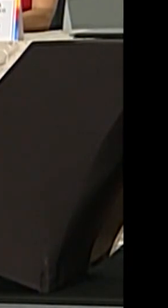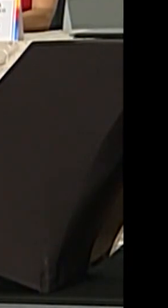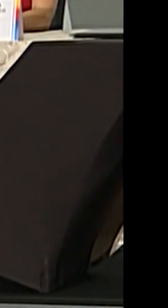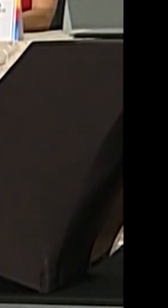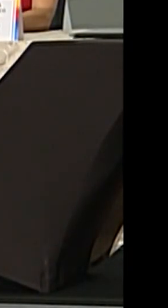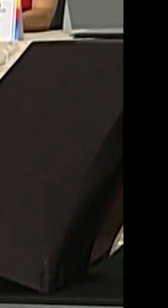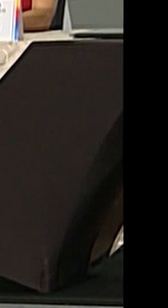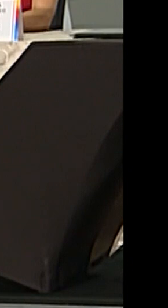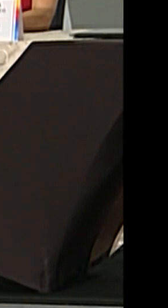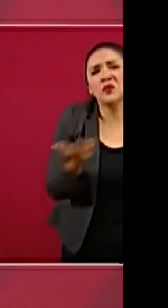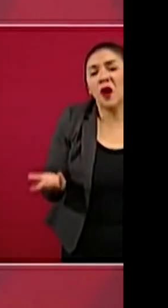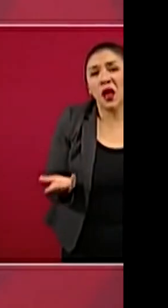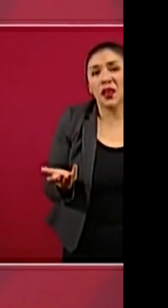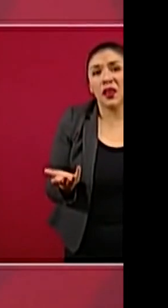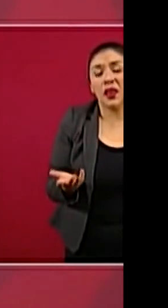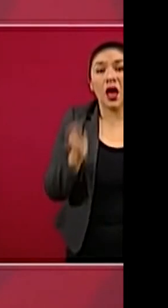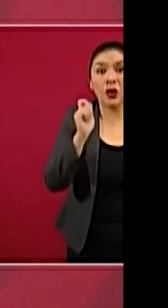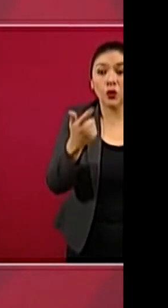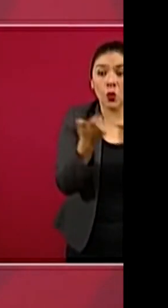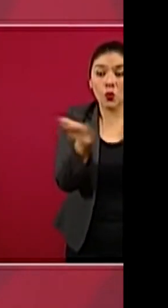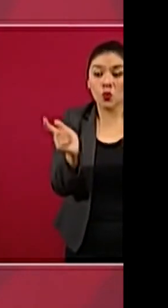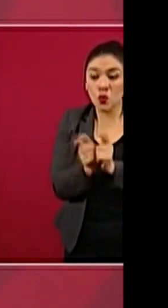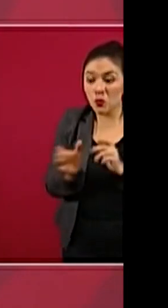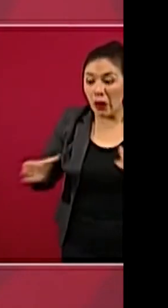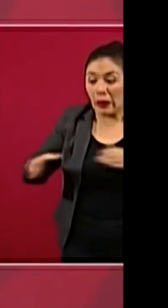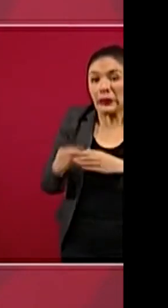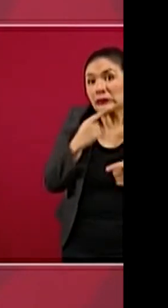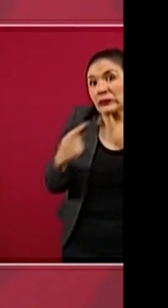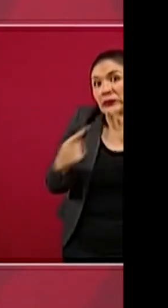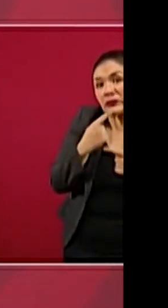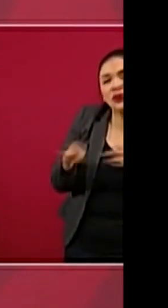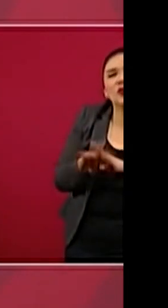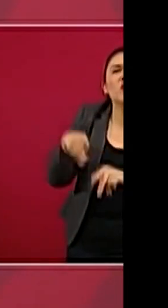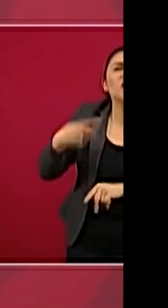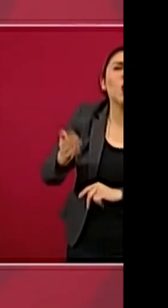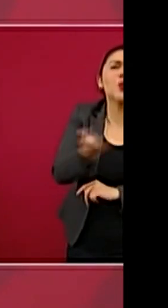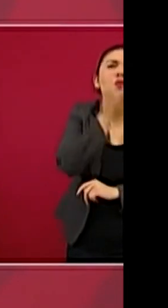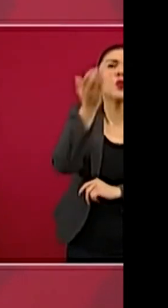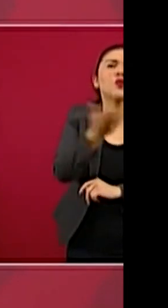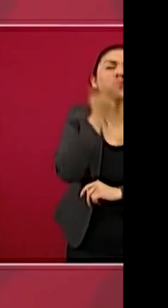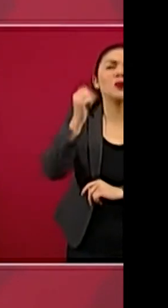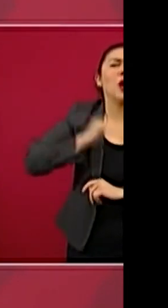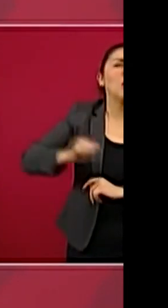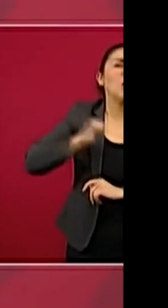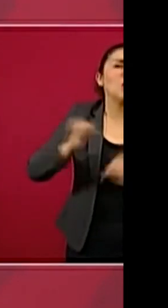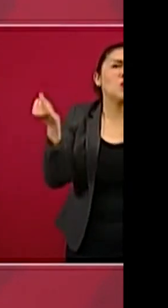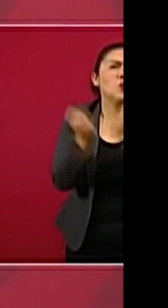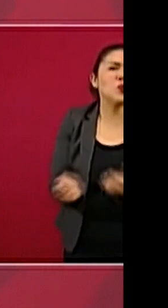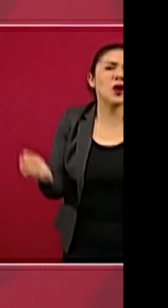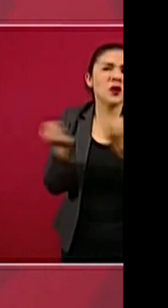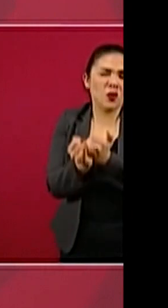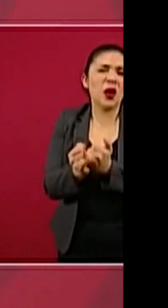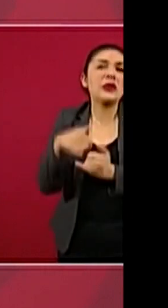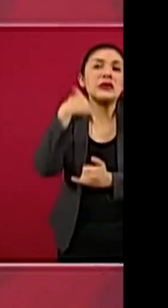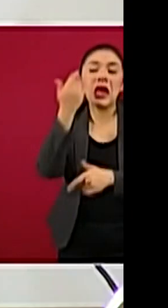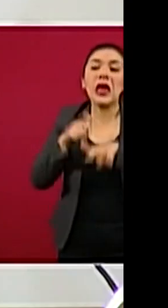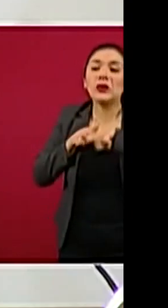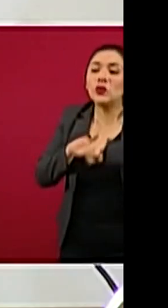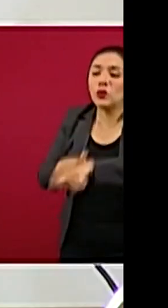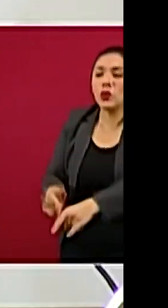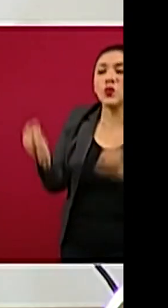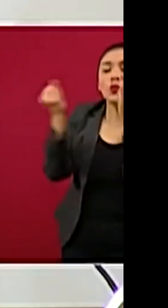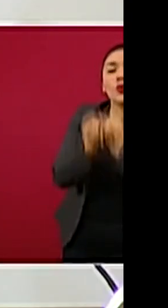de esta alianza? Es un agrupamiento conservador que quiere, como su nombre lo indica,